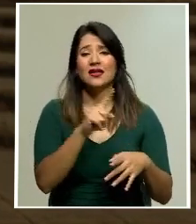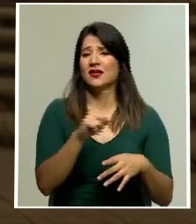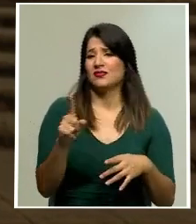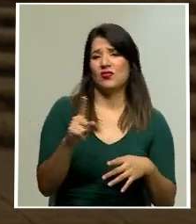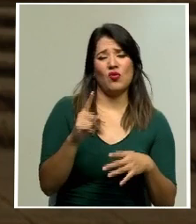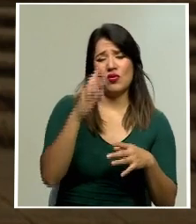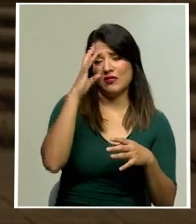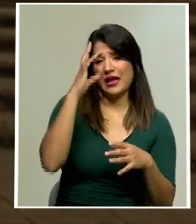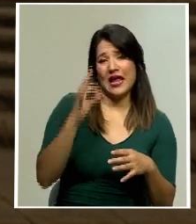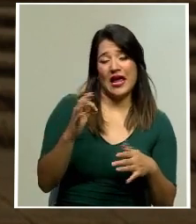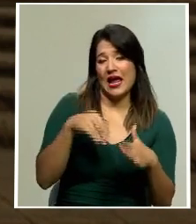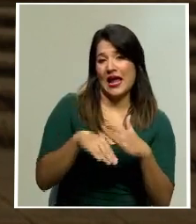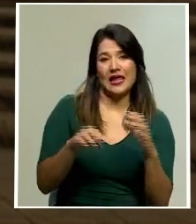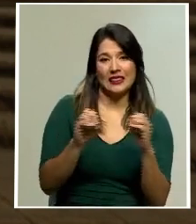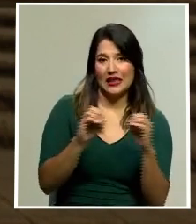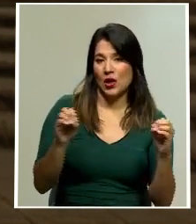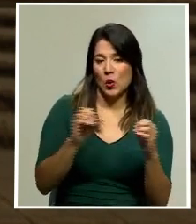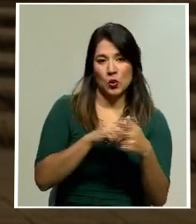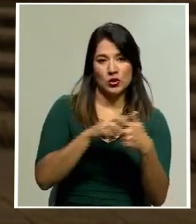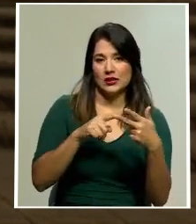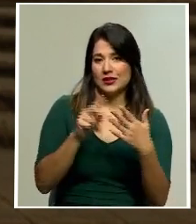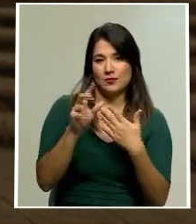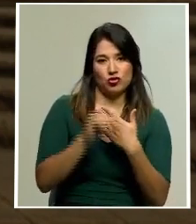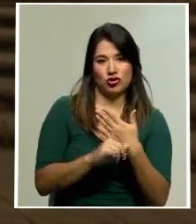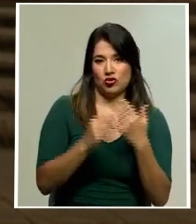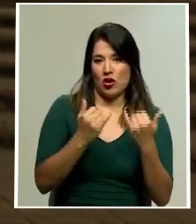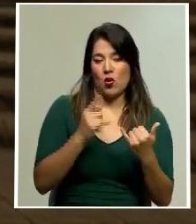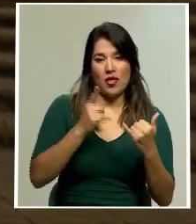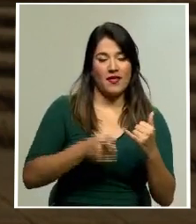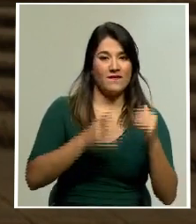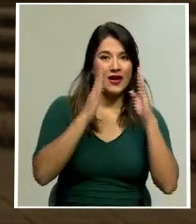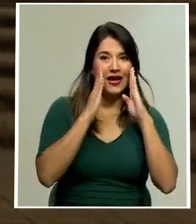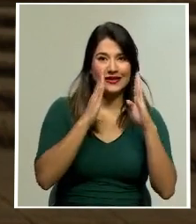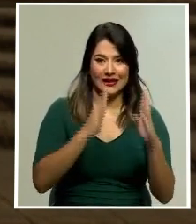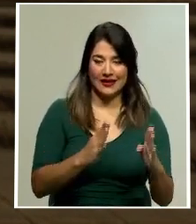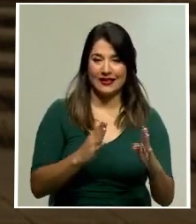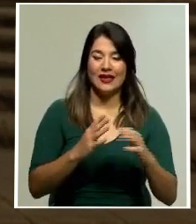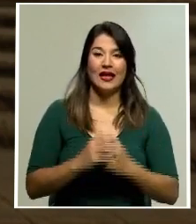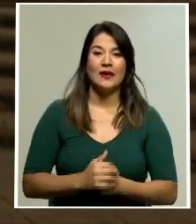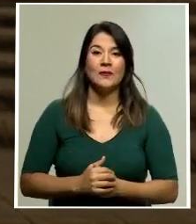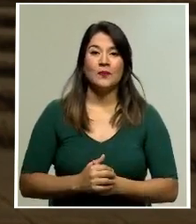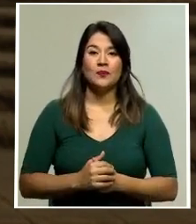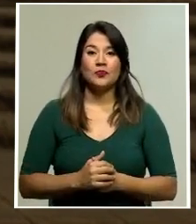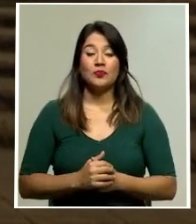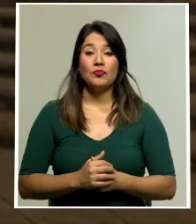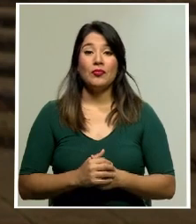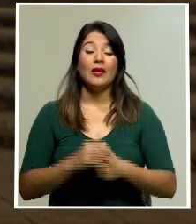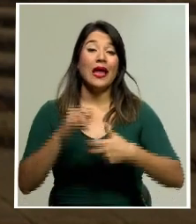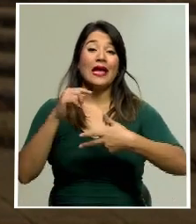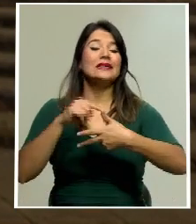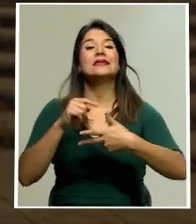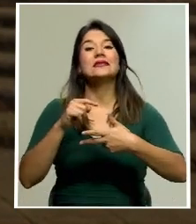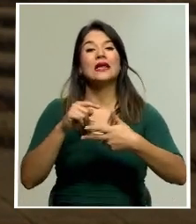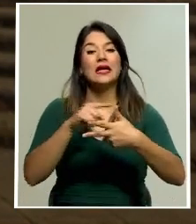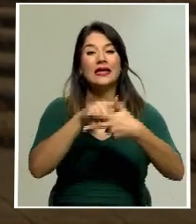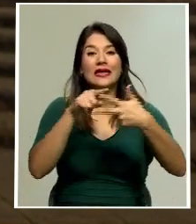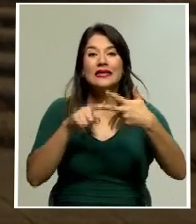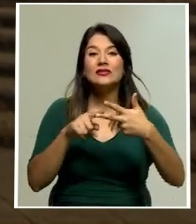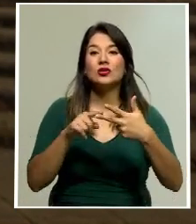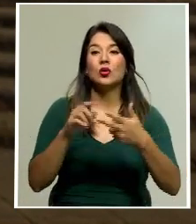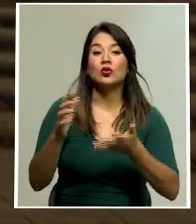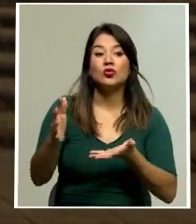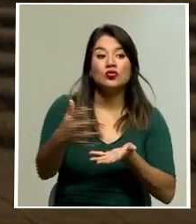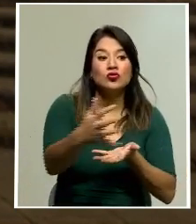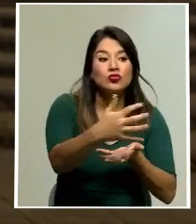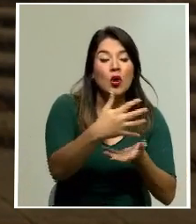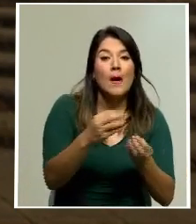los tres proyectos que están en este término, que habla de lo que es la recolección de tributos para los